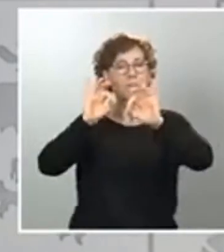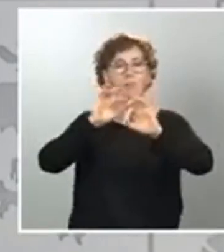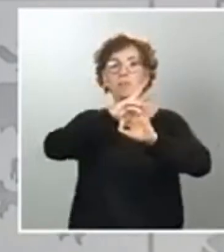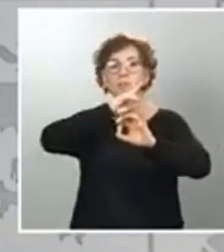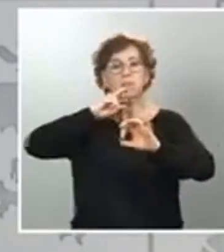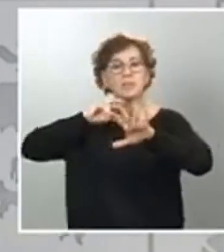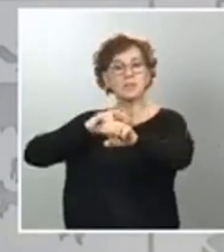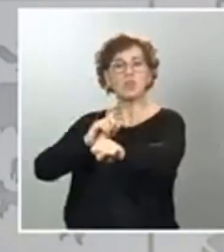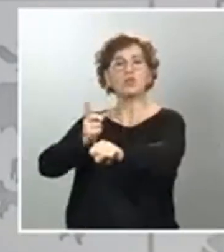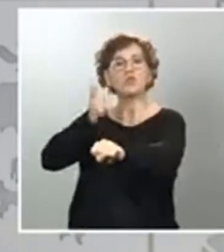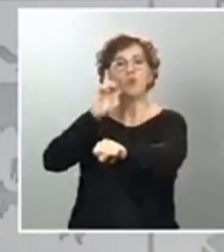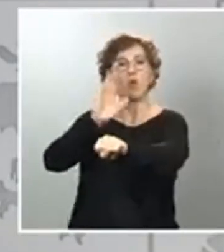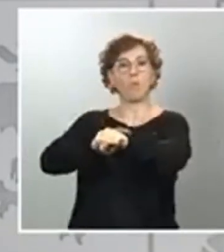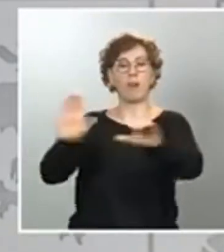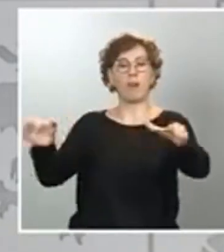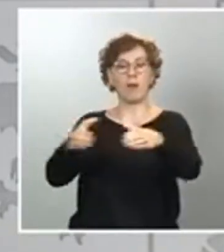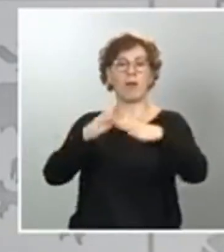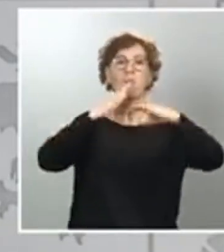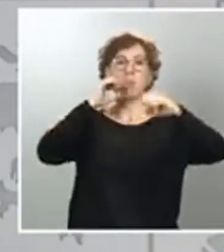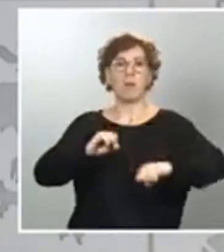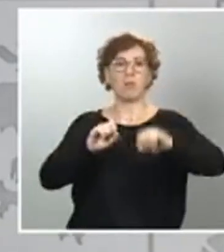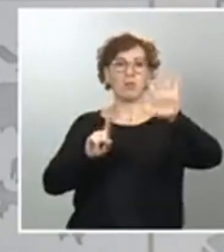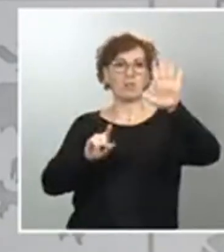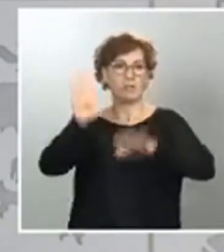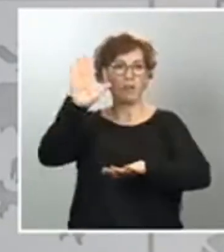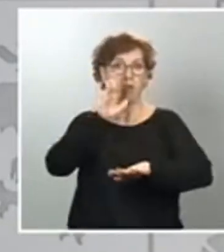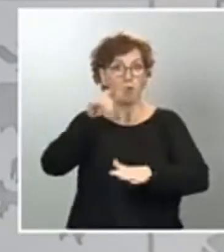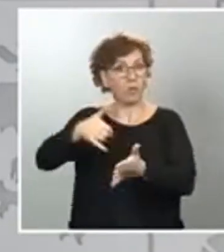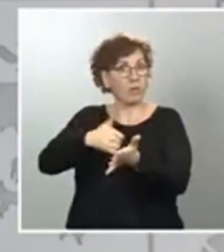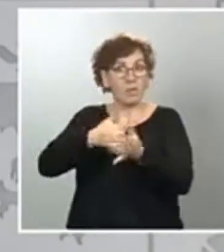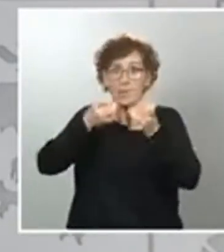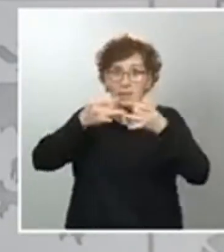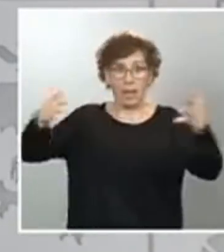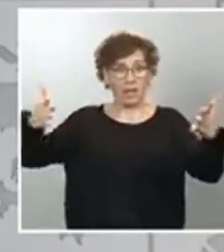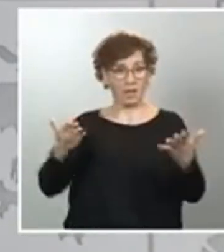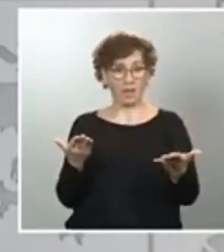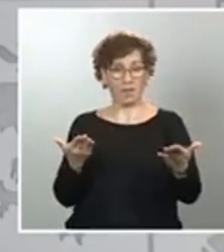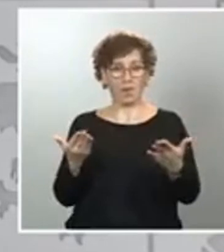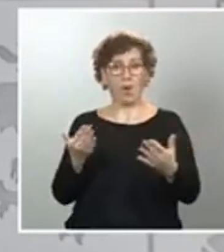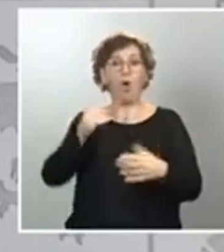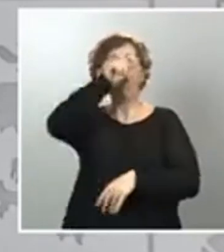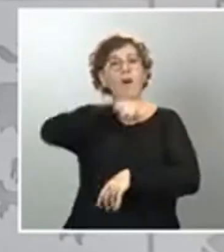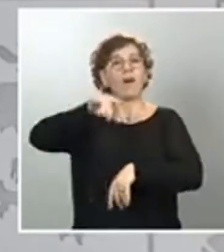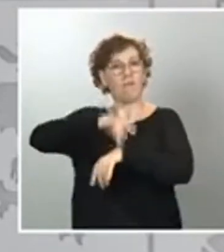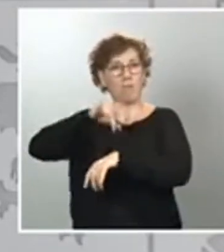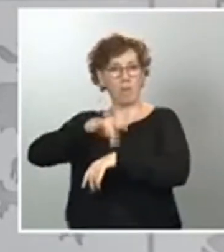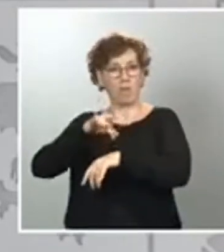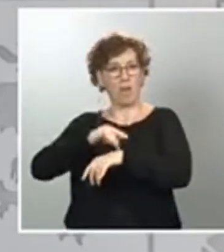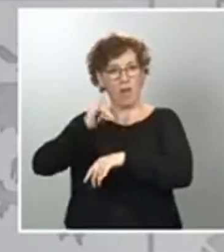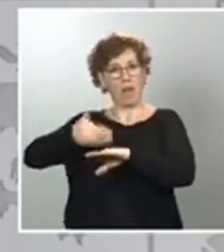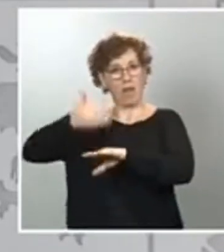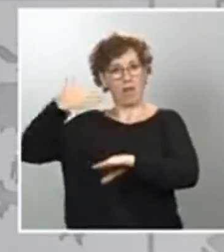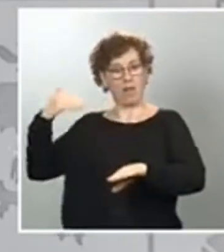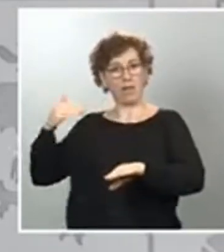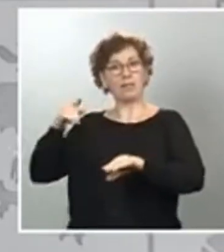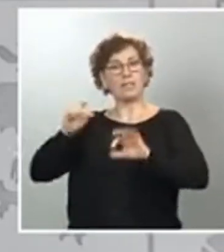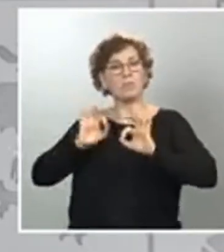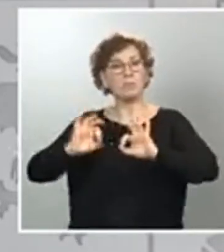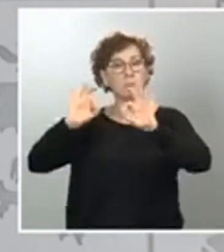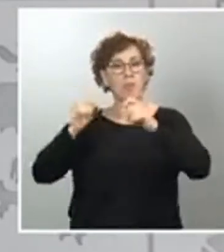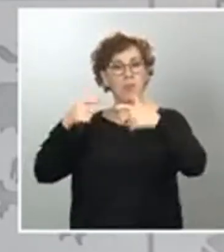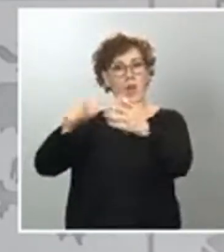porque es el colectivo más vulnerable, también las personas con distintas patologías al COVID-19. Y, en